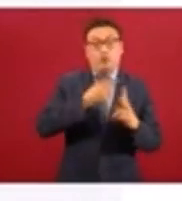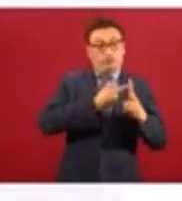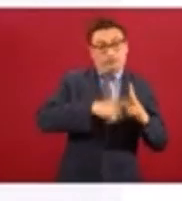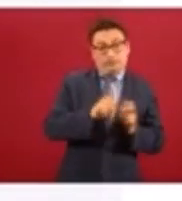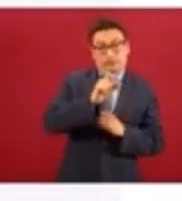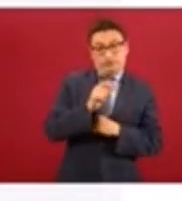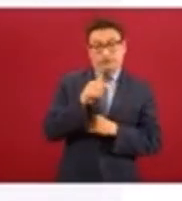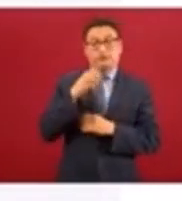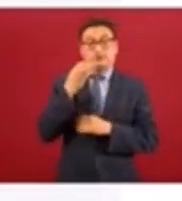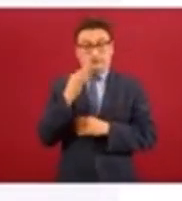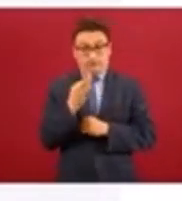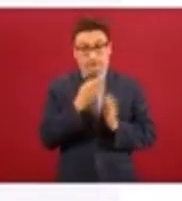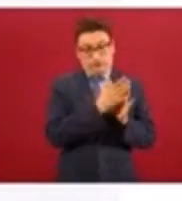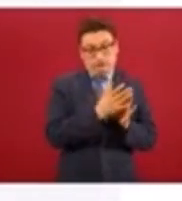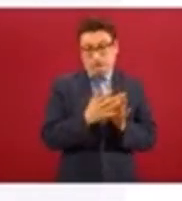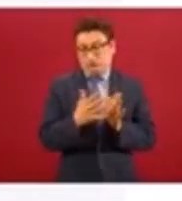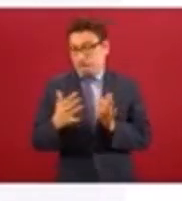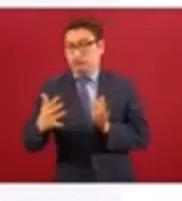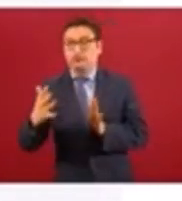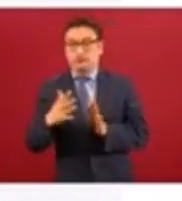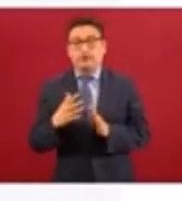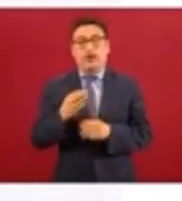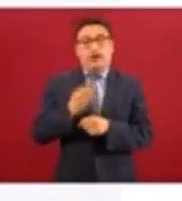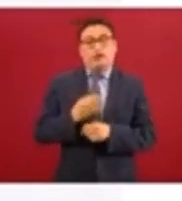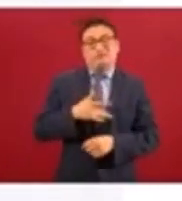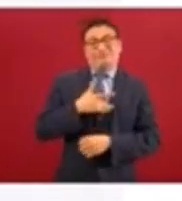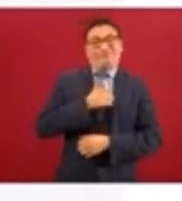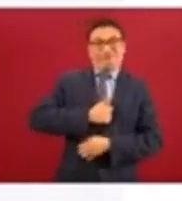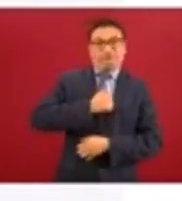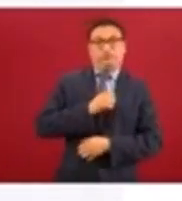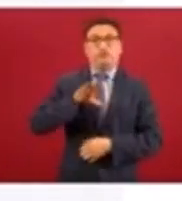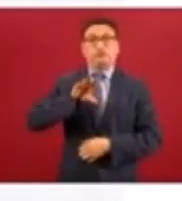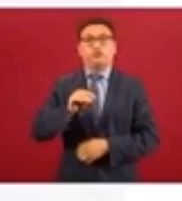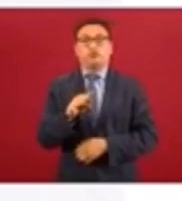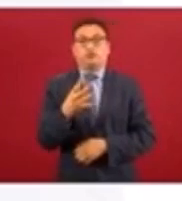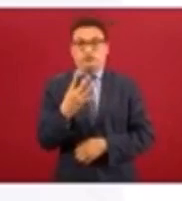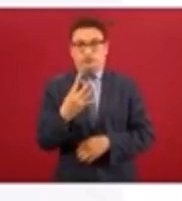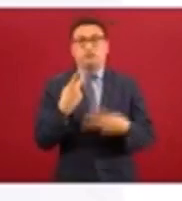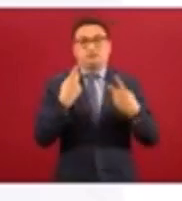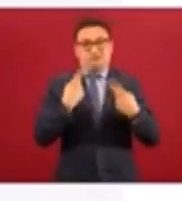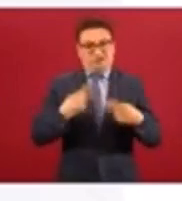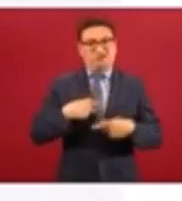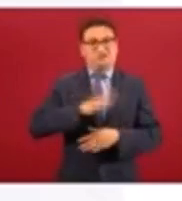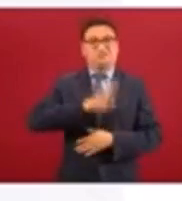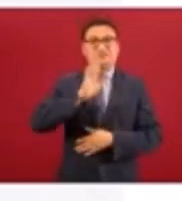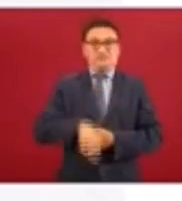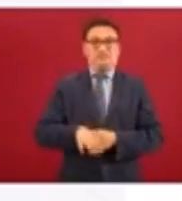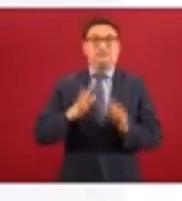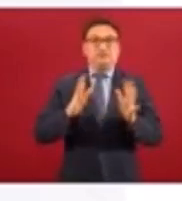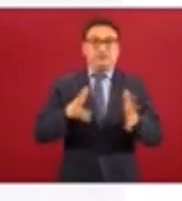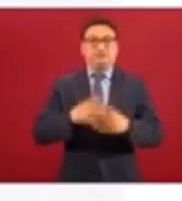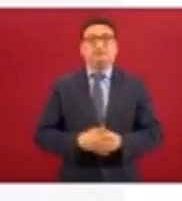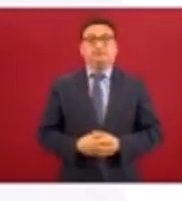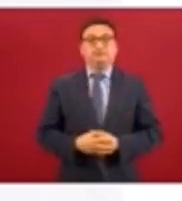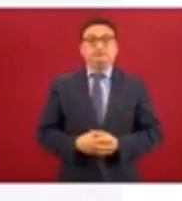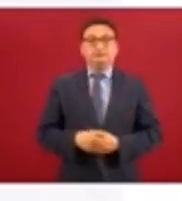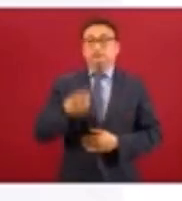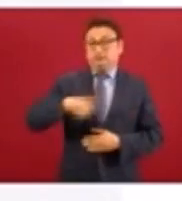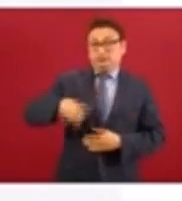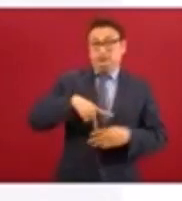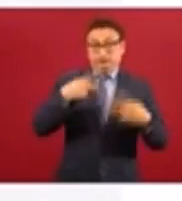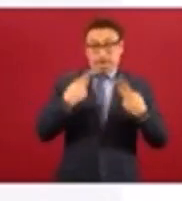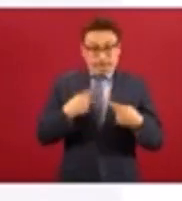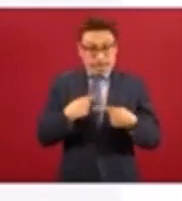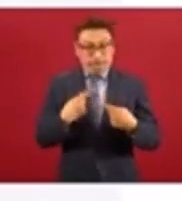febrero, y tenemos desafortunadamente ya 94 personas que han perdido la vida. Estas personas, como